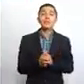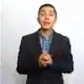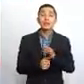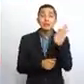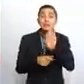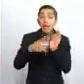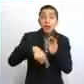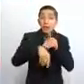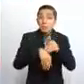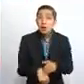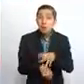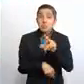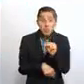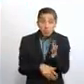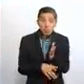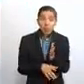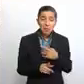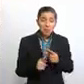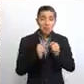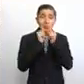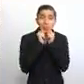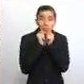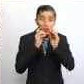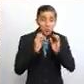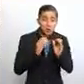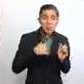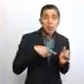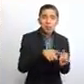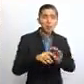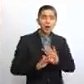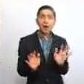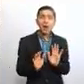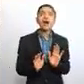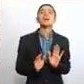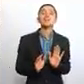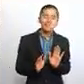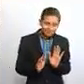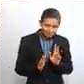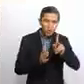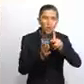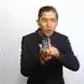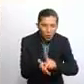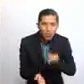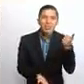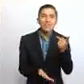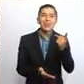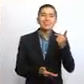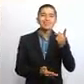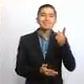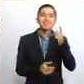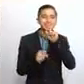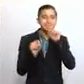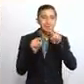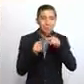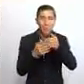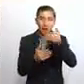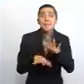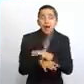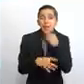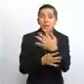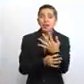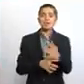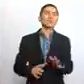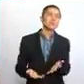así, cuidándonos los unos a los otros, es probable que regresemos a medidas estrictas de aislamiento.